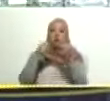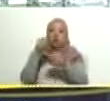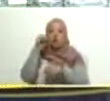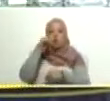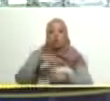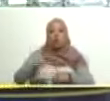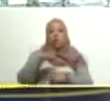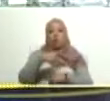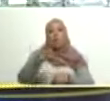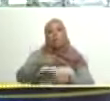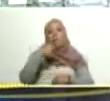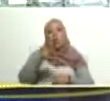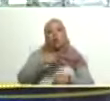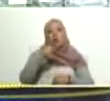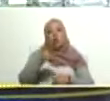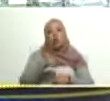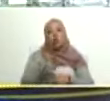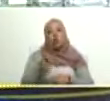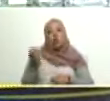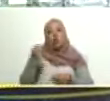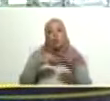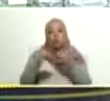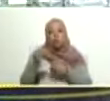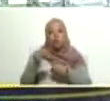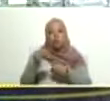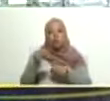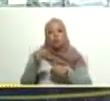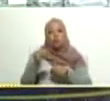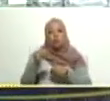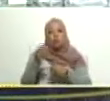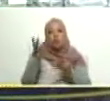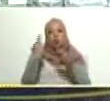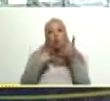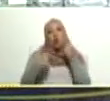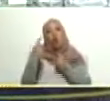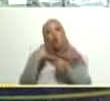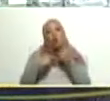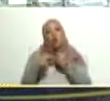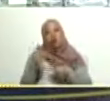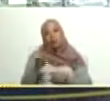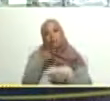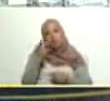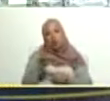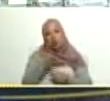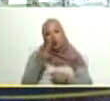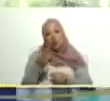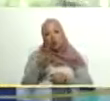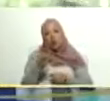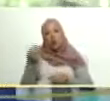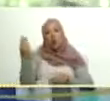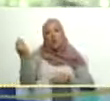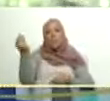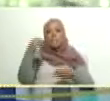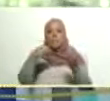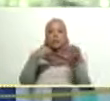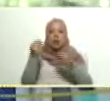partidos políticos, más allá de las siglas, de los colores políticos, mucho más allá.